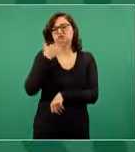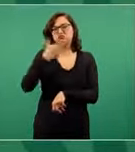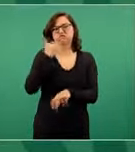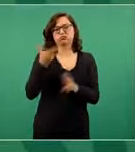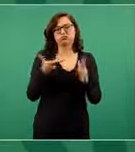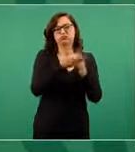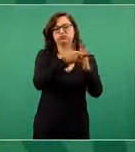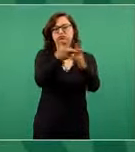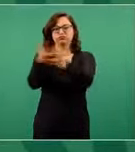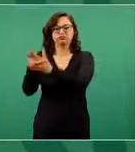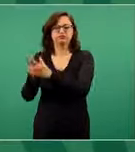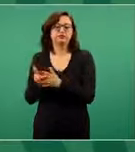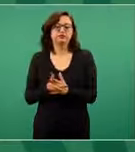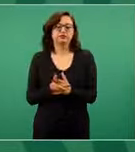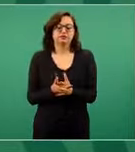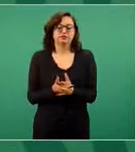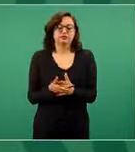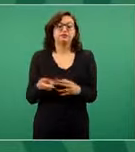Pues no solo era eso,